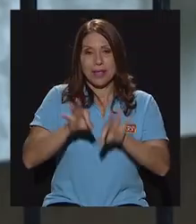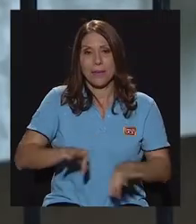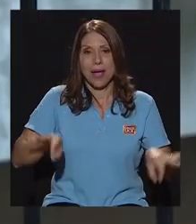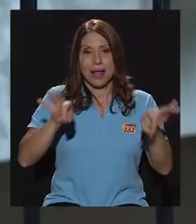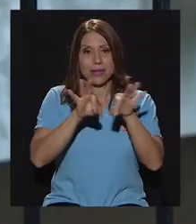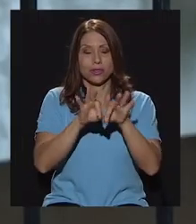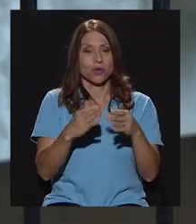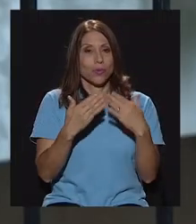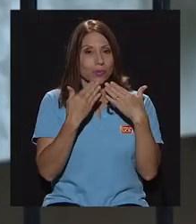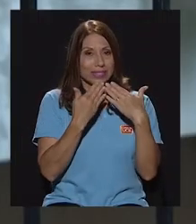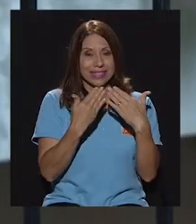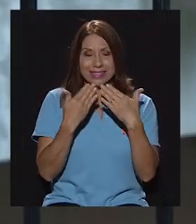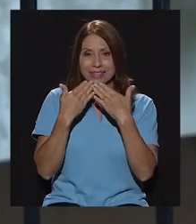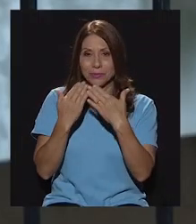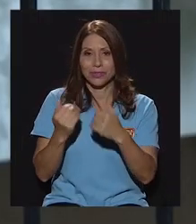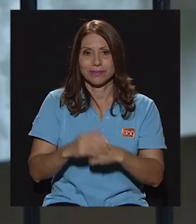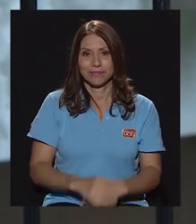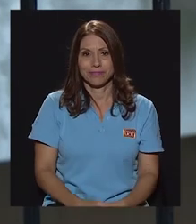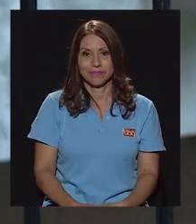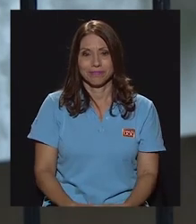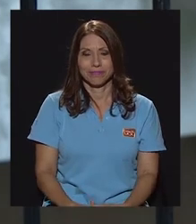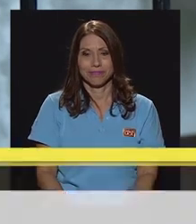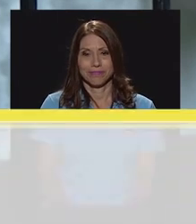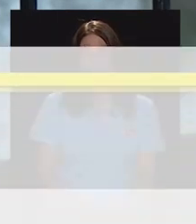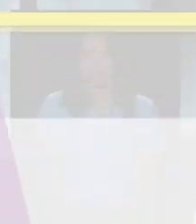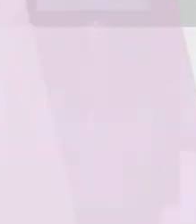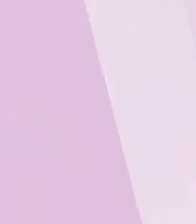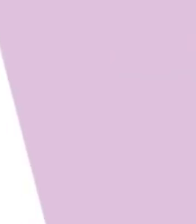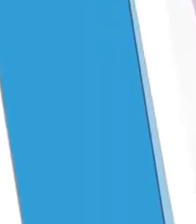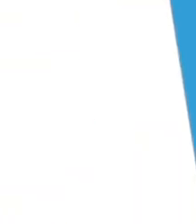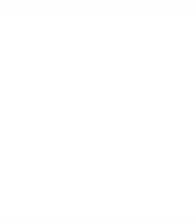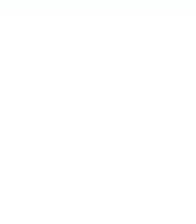valioso. Muchas gracias.